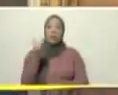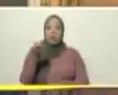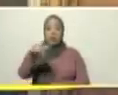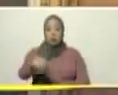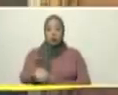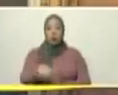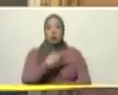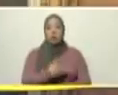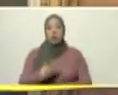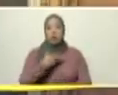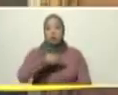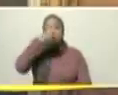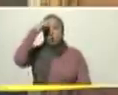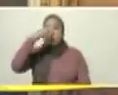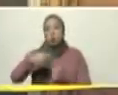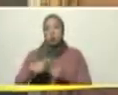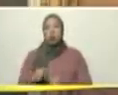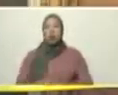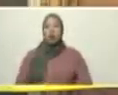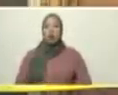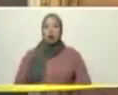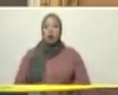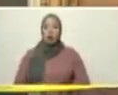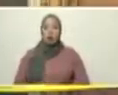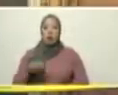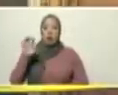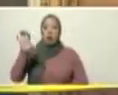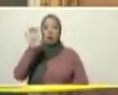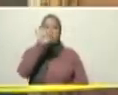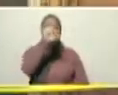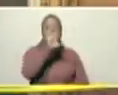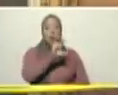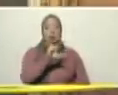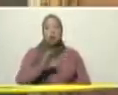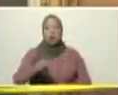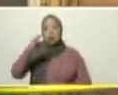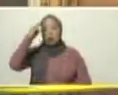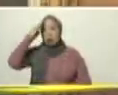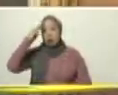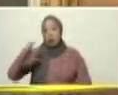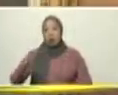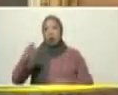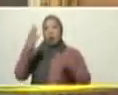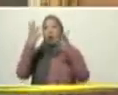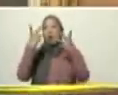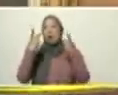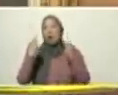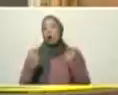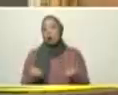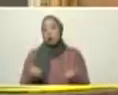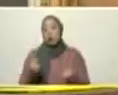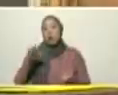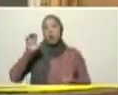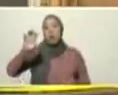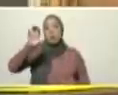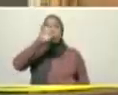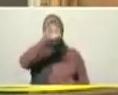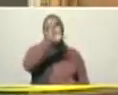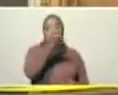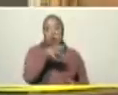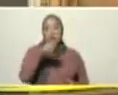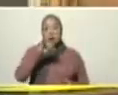¿Cuántos países del mundo tienen misiones militares estadounidenses? ¿Cuántos países del mundo